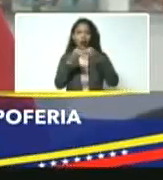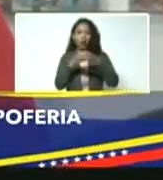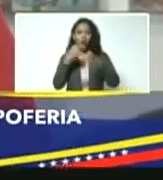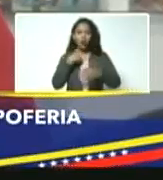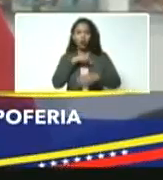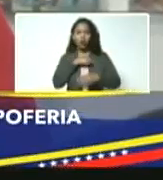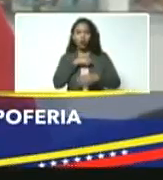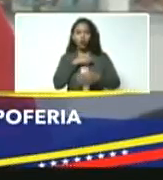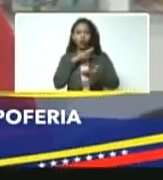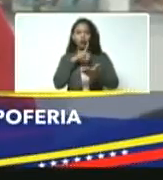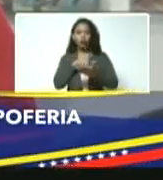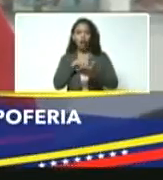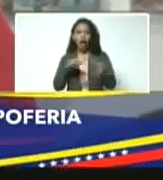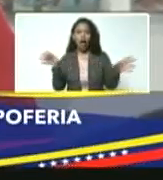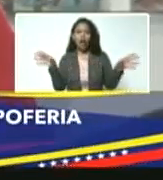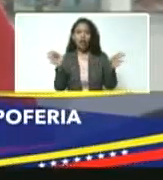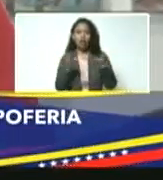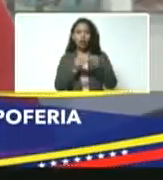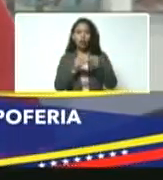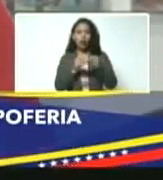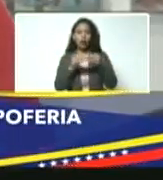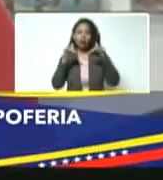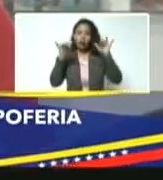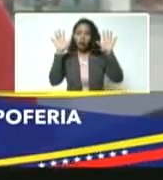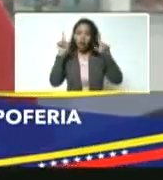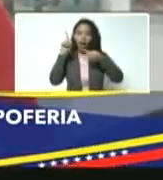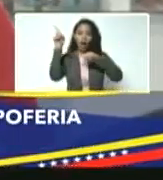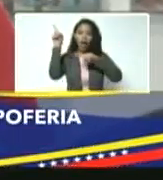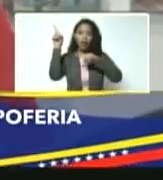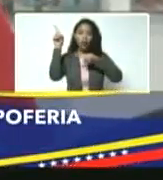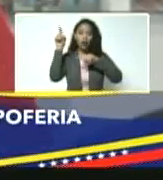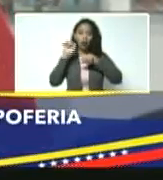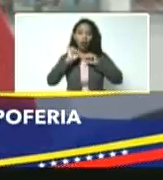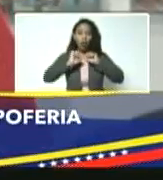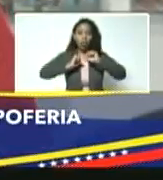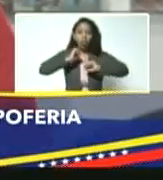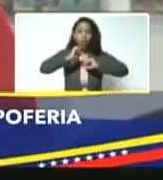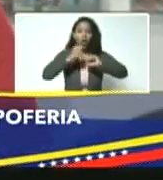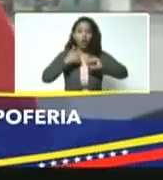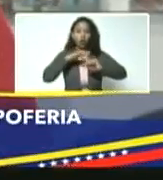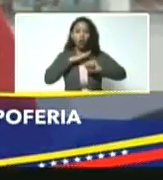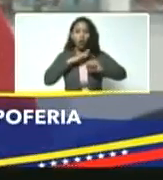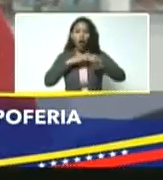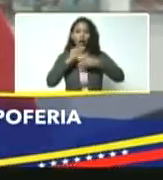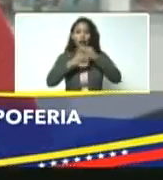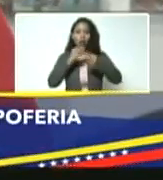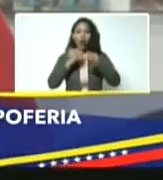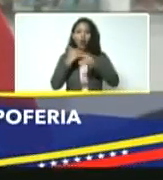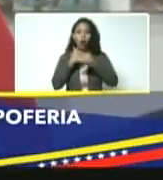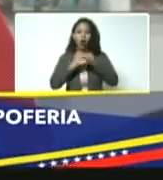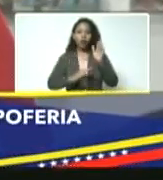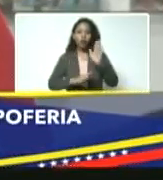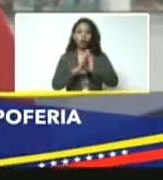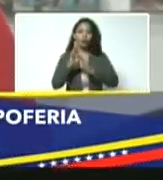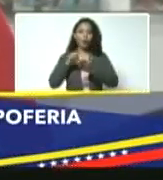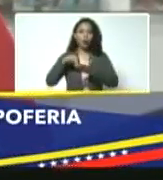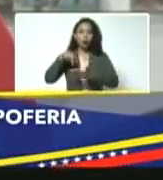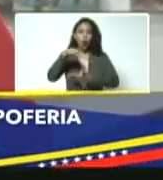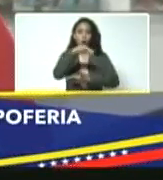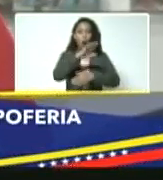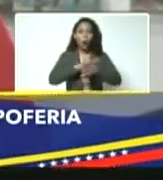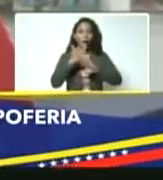nosotros llegamos a la conclusión que mientras ellos están gateando, ya nosotros vamos caminando, porque hablar de